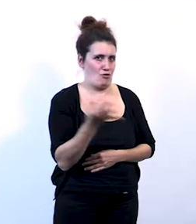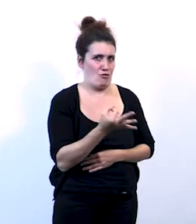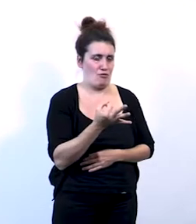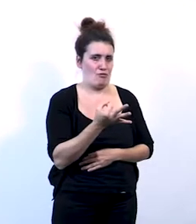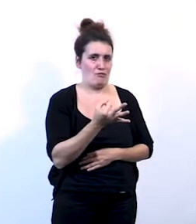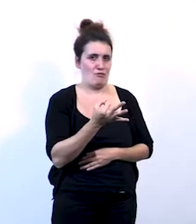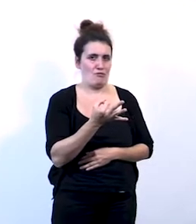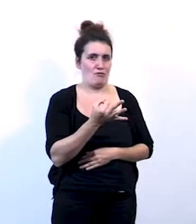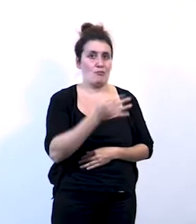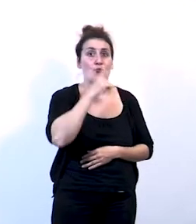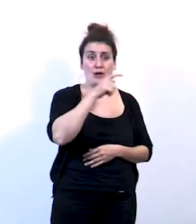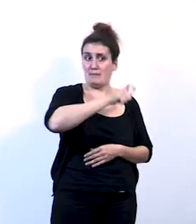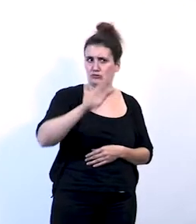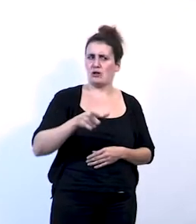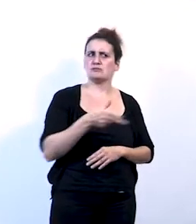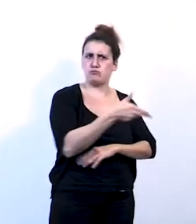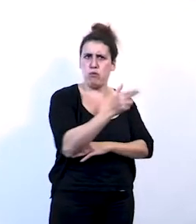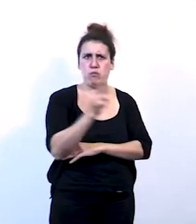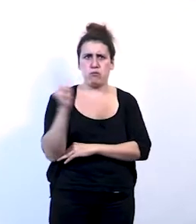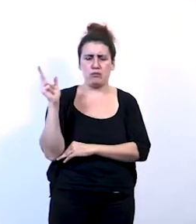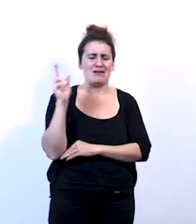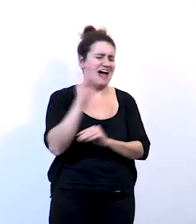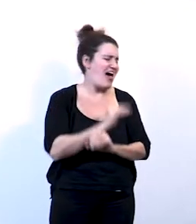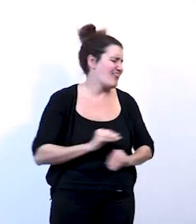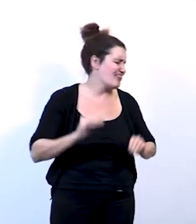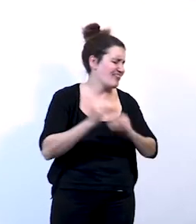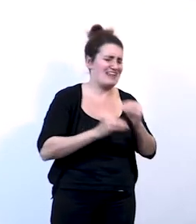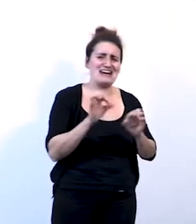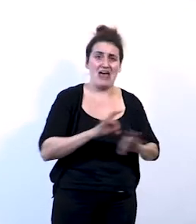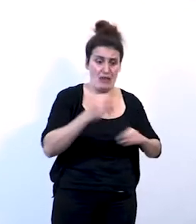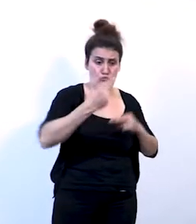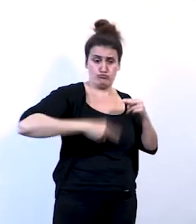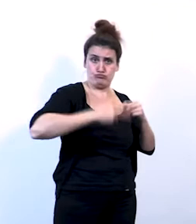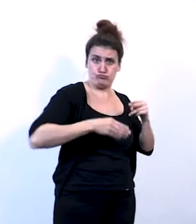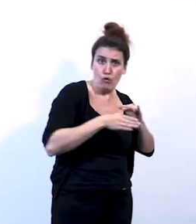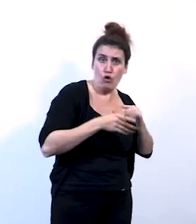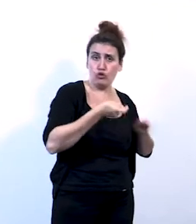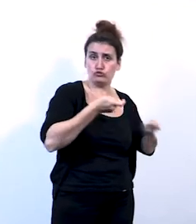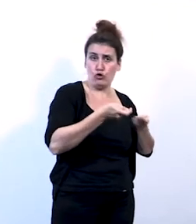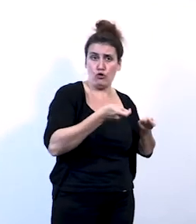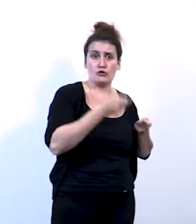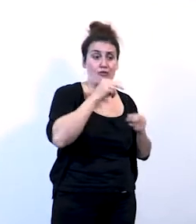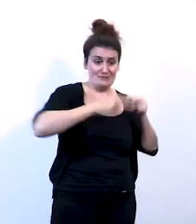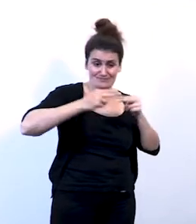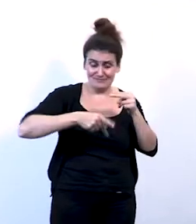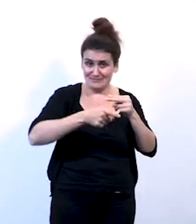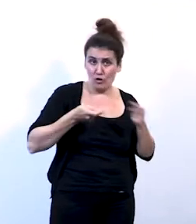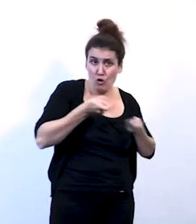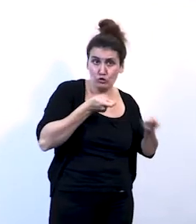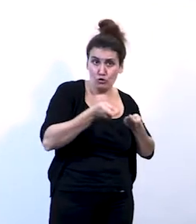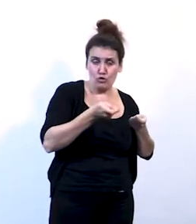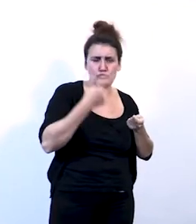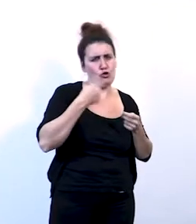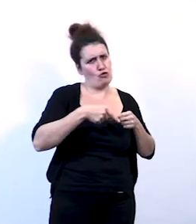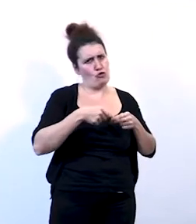Porque han matado a gente sin hacer nada en un punto de chequeo. Entonces, los puntos de chequeo son puntos de